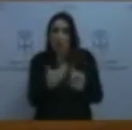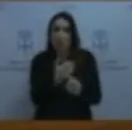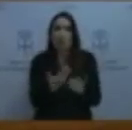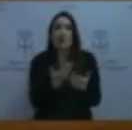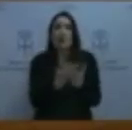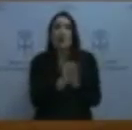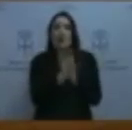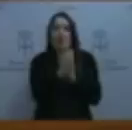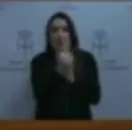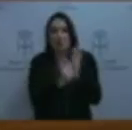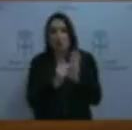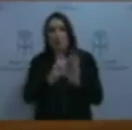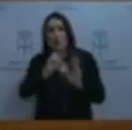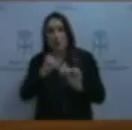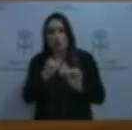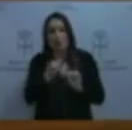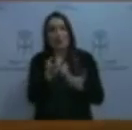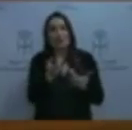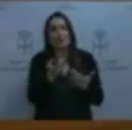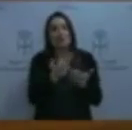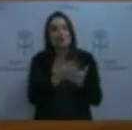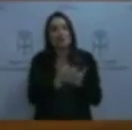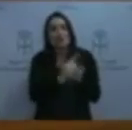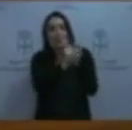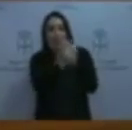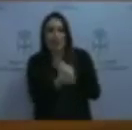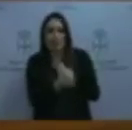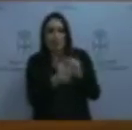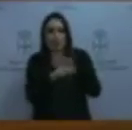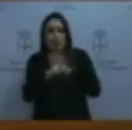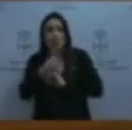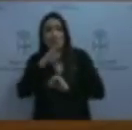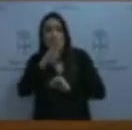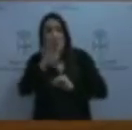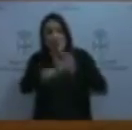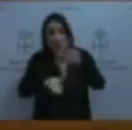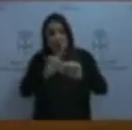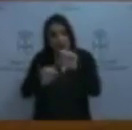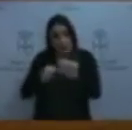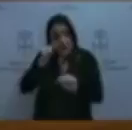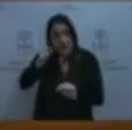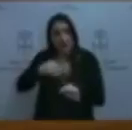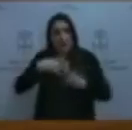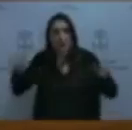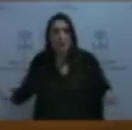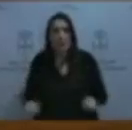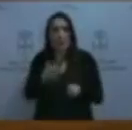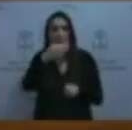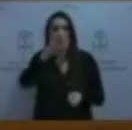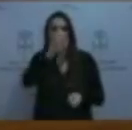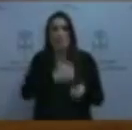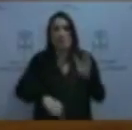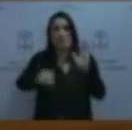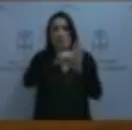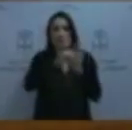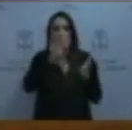punto, que era establecer los cambios administrativos necesarios para que las próximas convocatorias sean publicadas en el BOPA en el primer